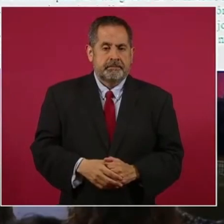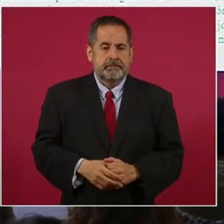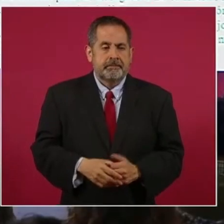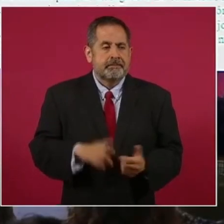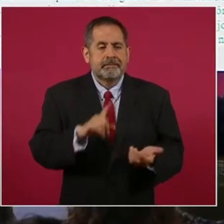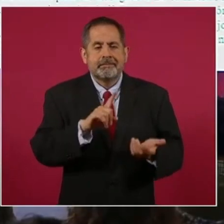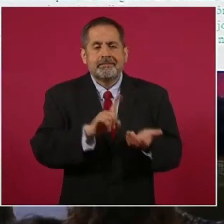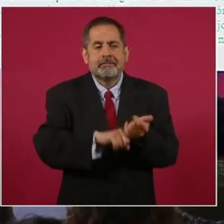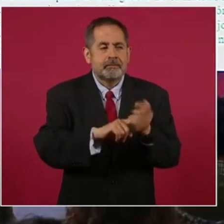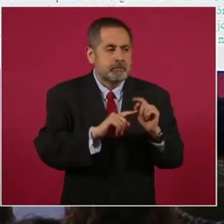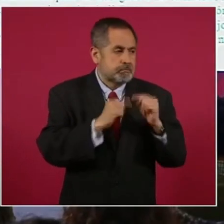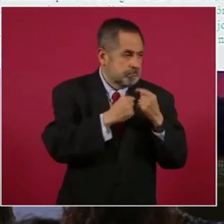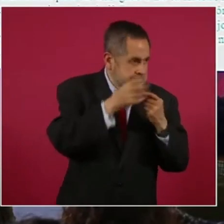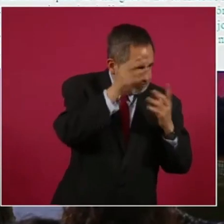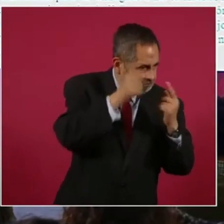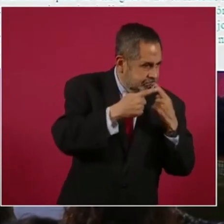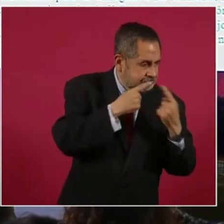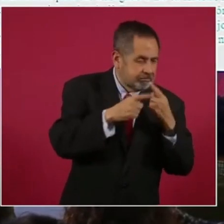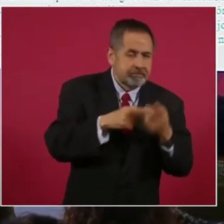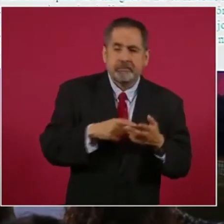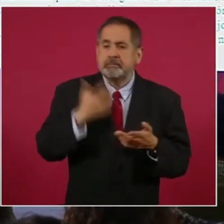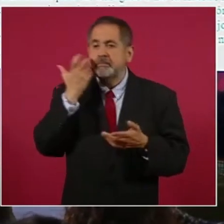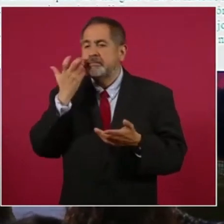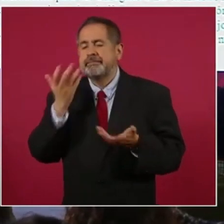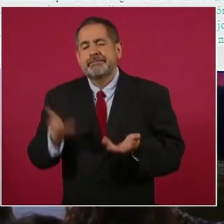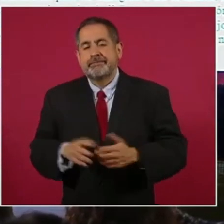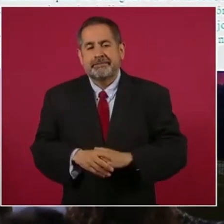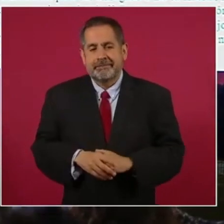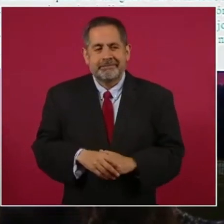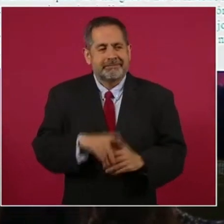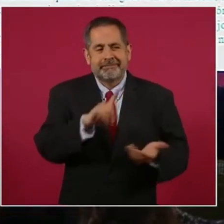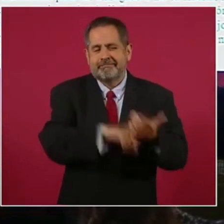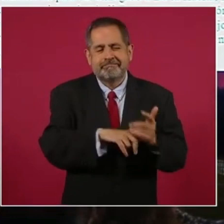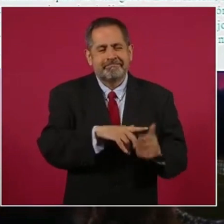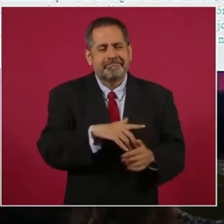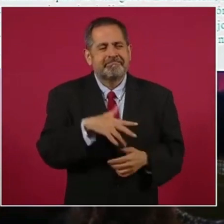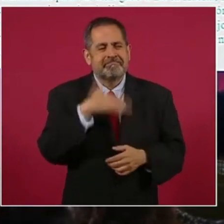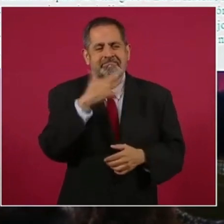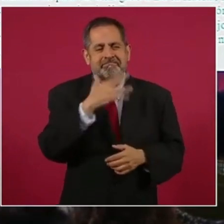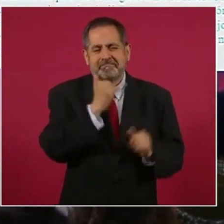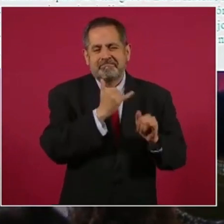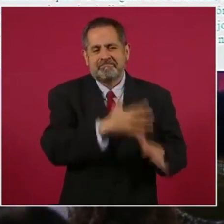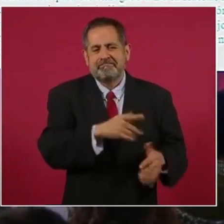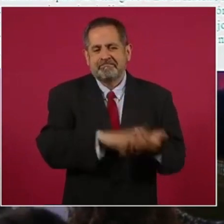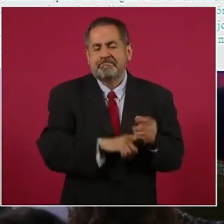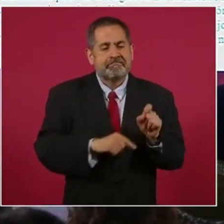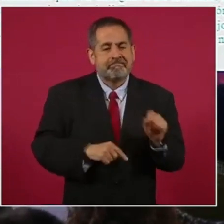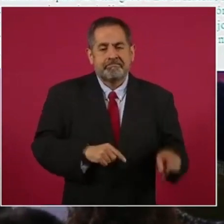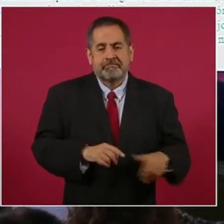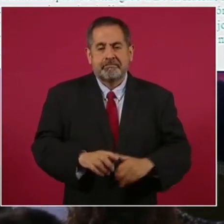amarrado, para decirlo con más claridad, transado.